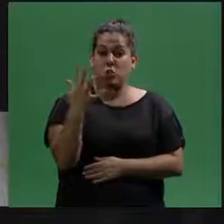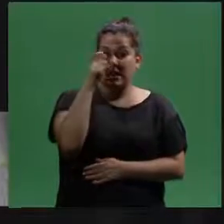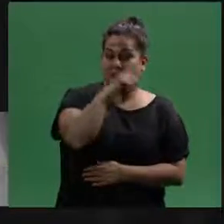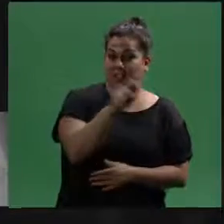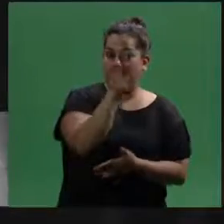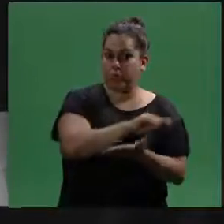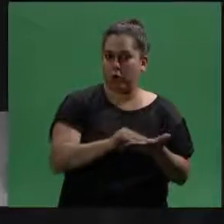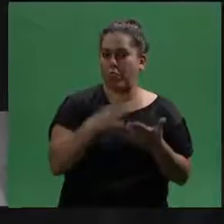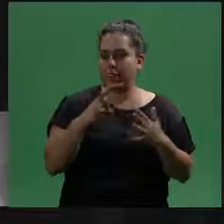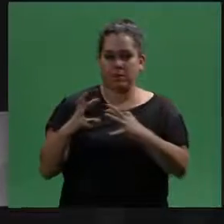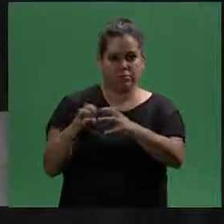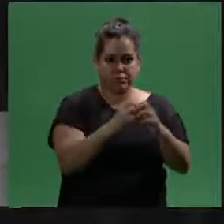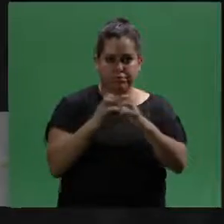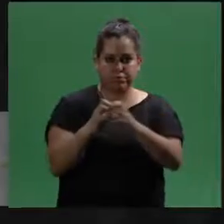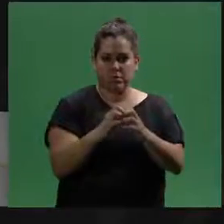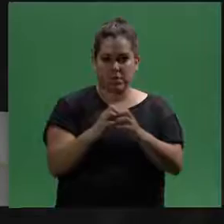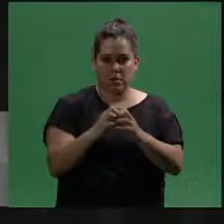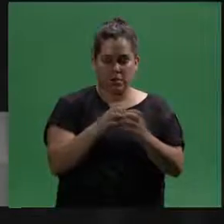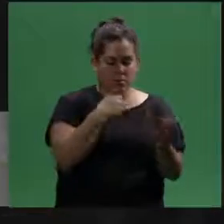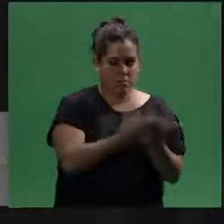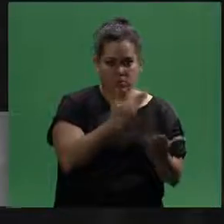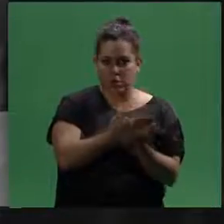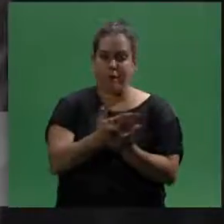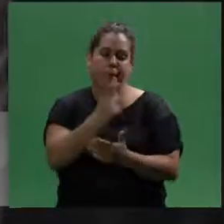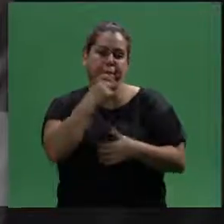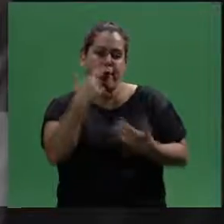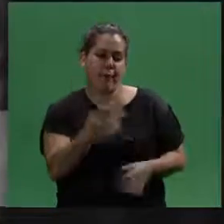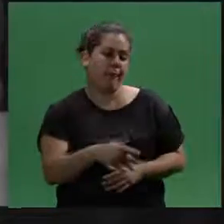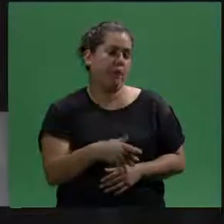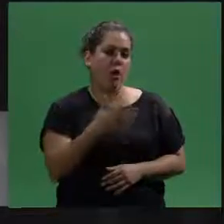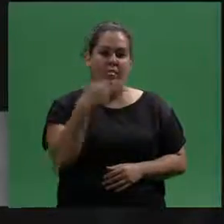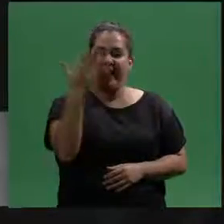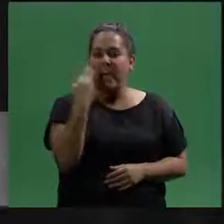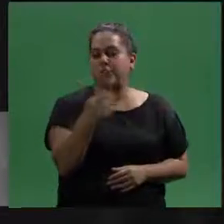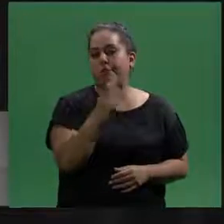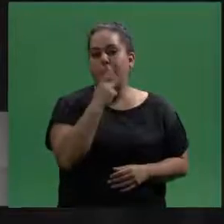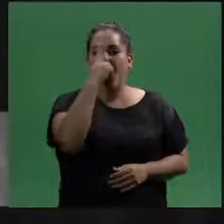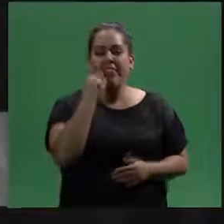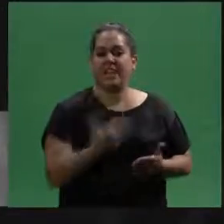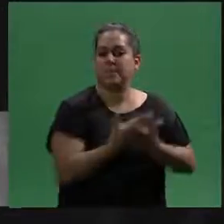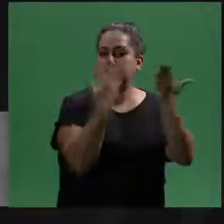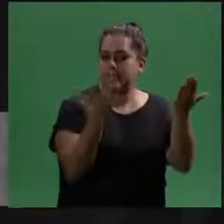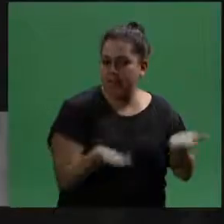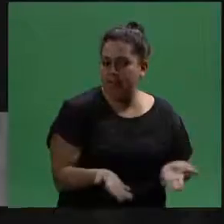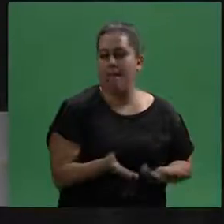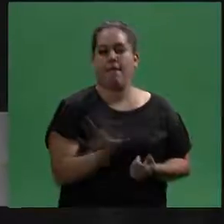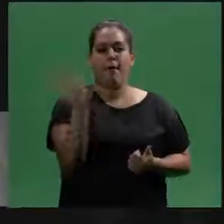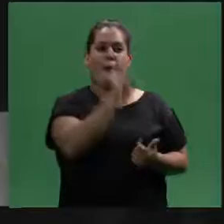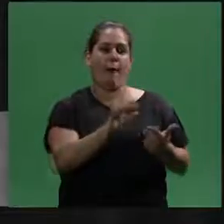diputados deberían discutir el contenido, proyectos que van desde declaraciones de días de algo en especial